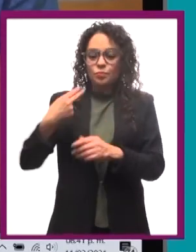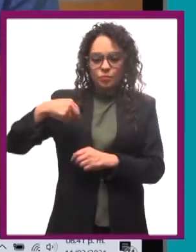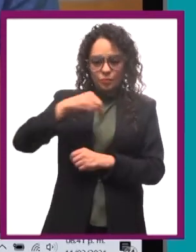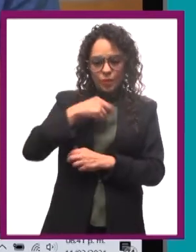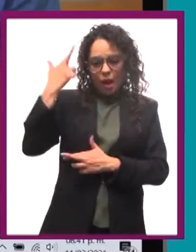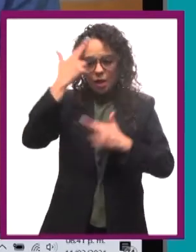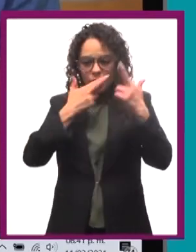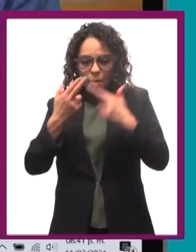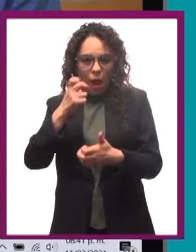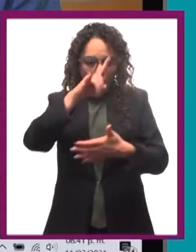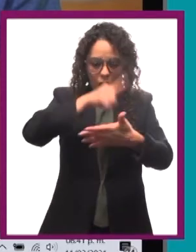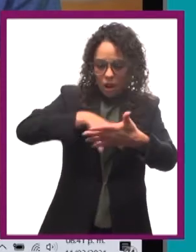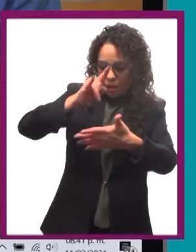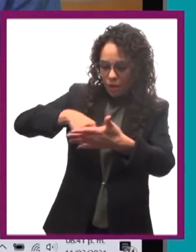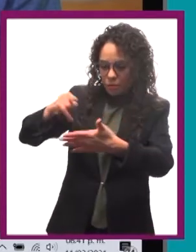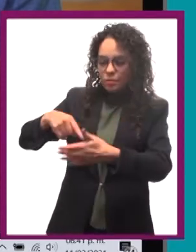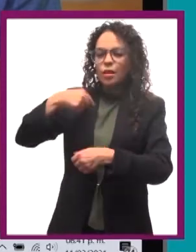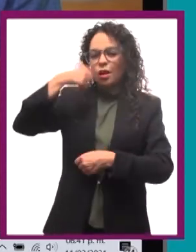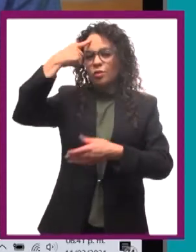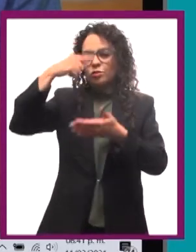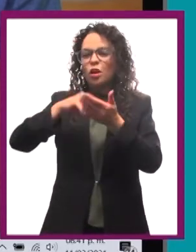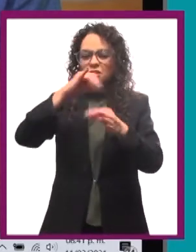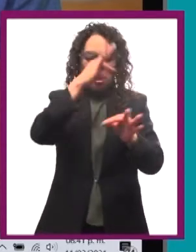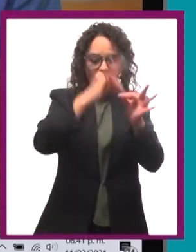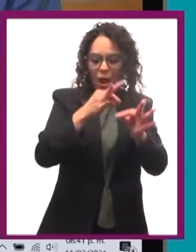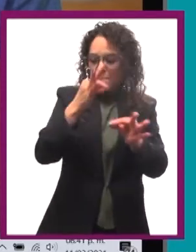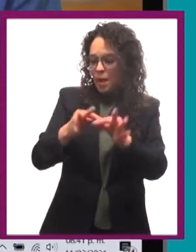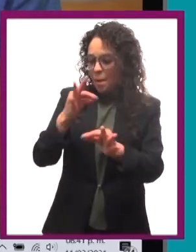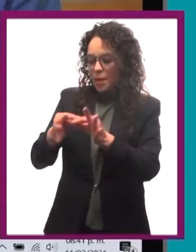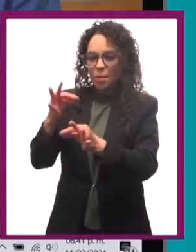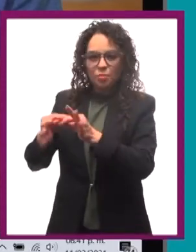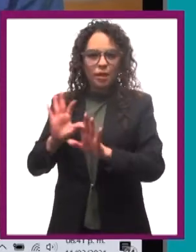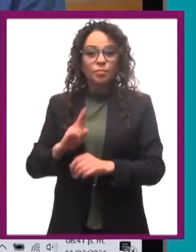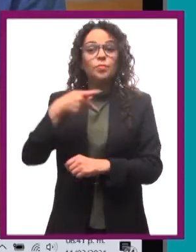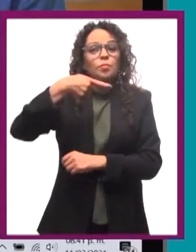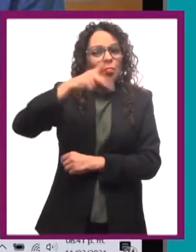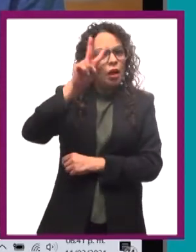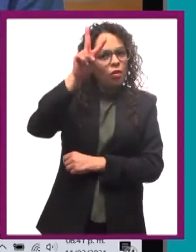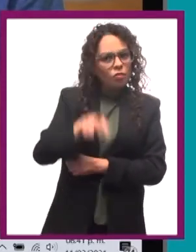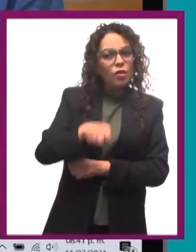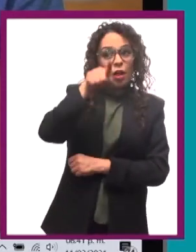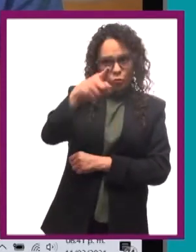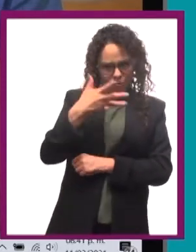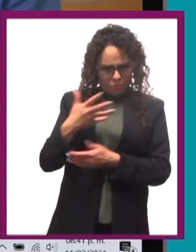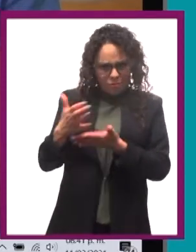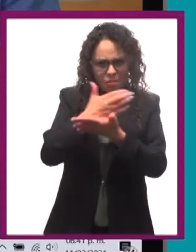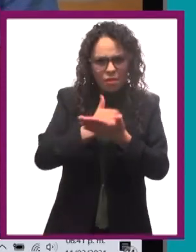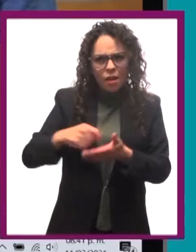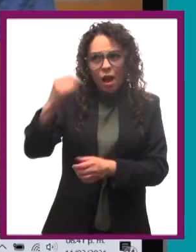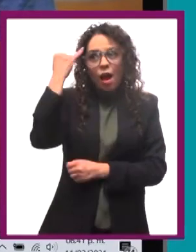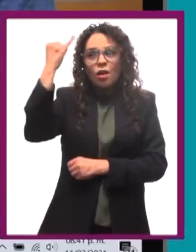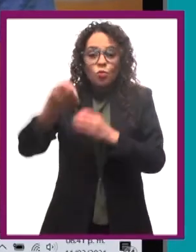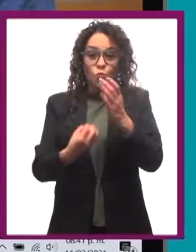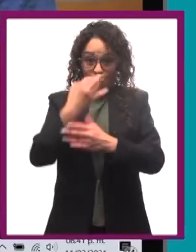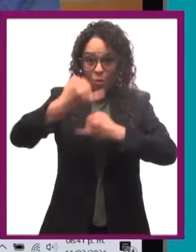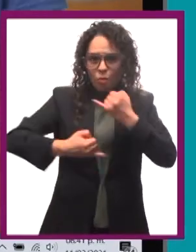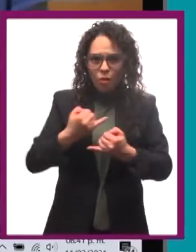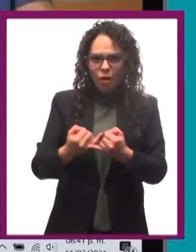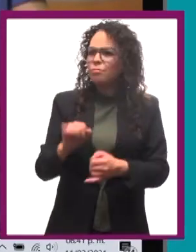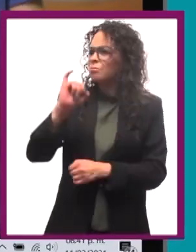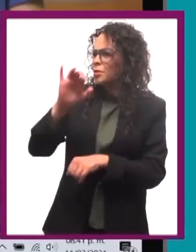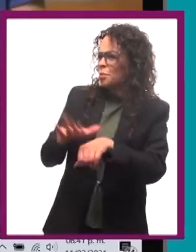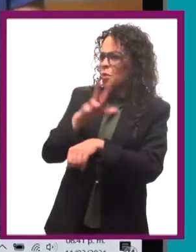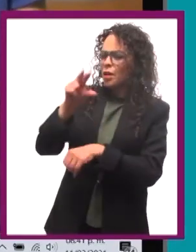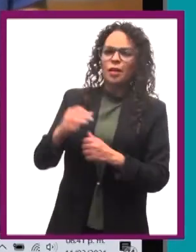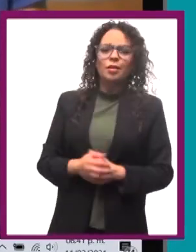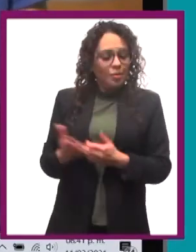esta lista de Kaloa, seguro llenará todos los requisitos. Pero, ¿de veras se te antoja ahora inventar tu propio juego? ¿Por